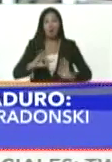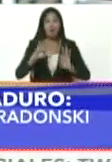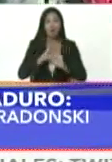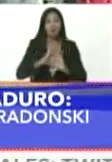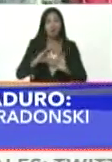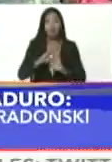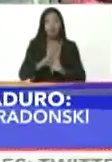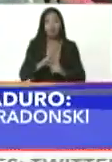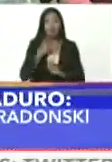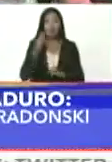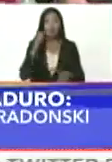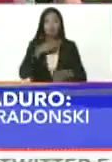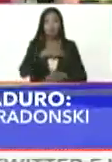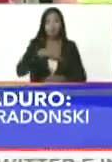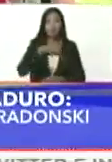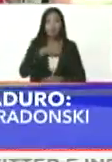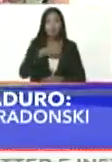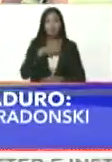nada.